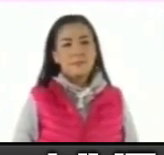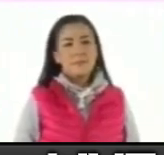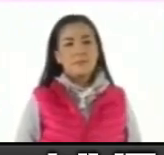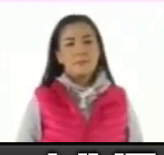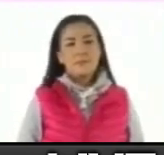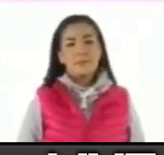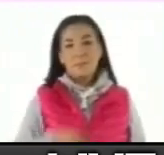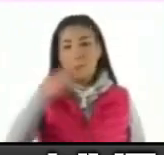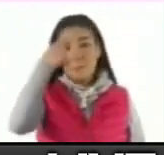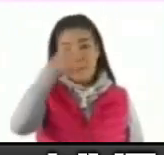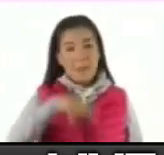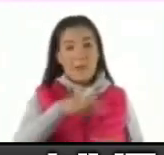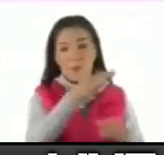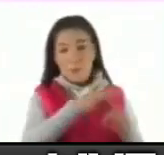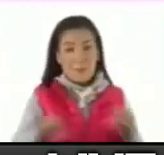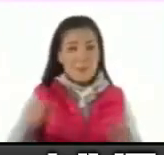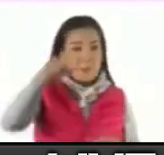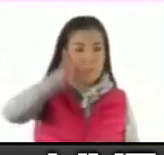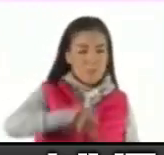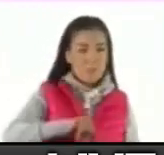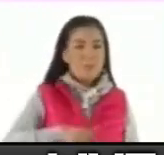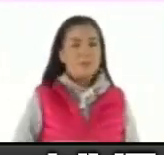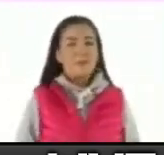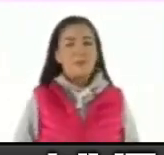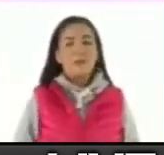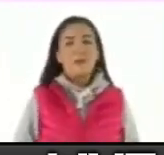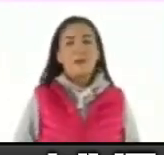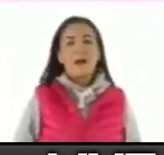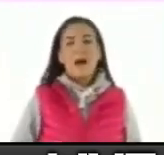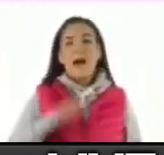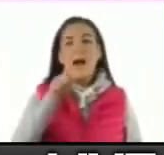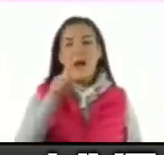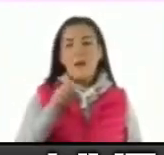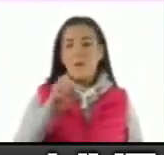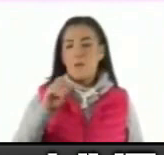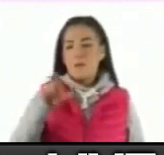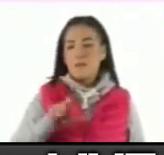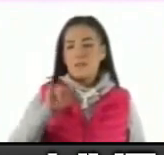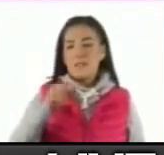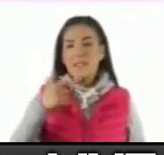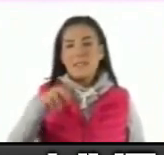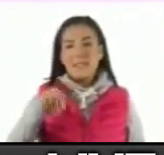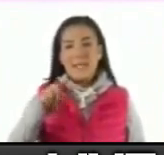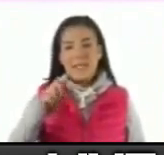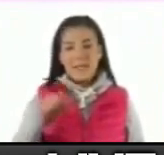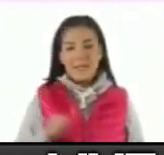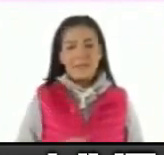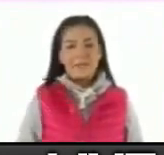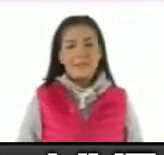Y para terminar, un poco de agua oxigenada.